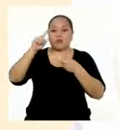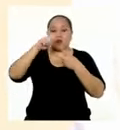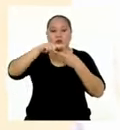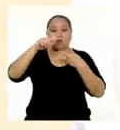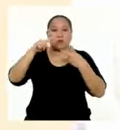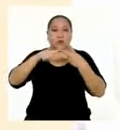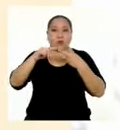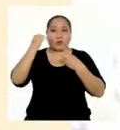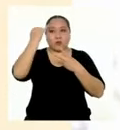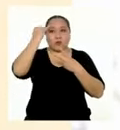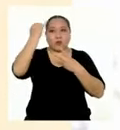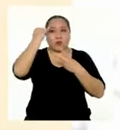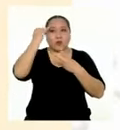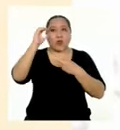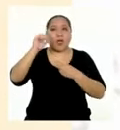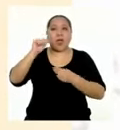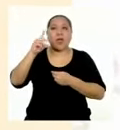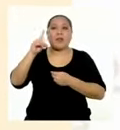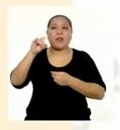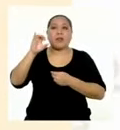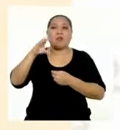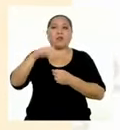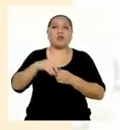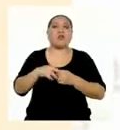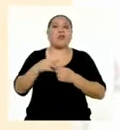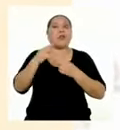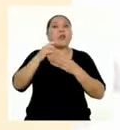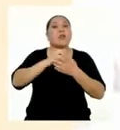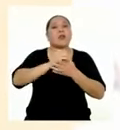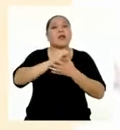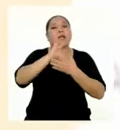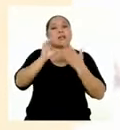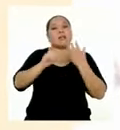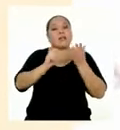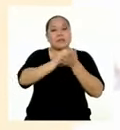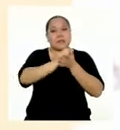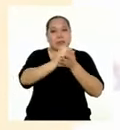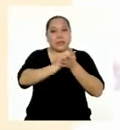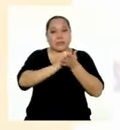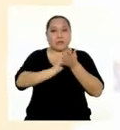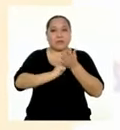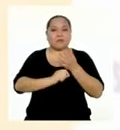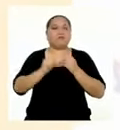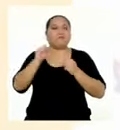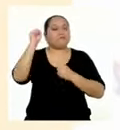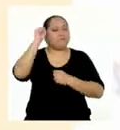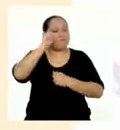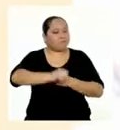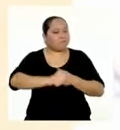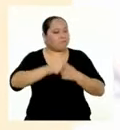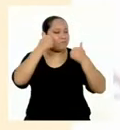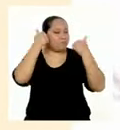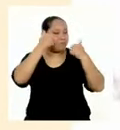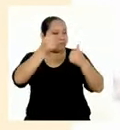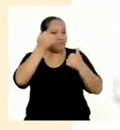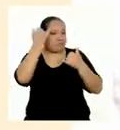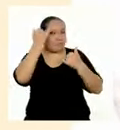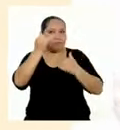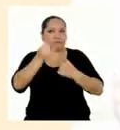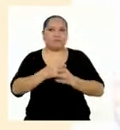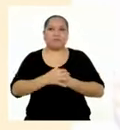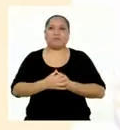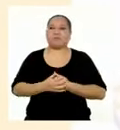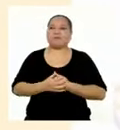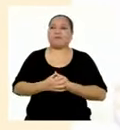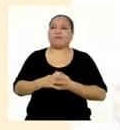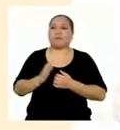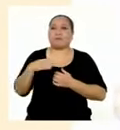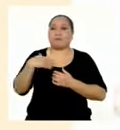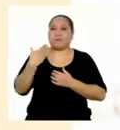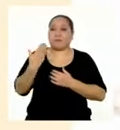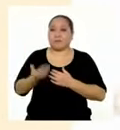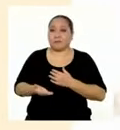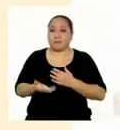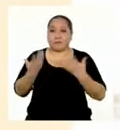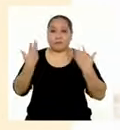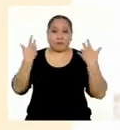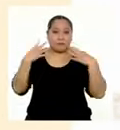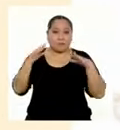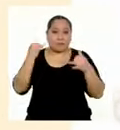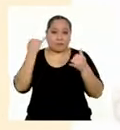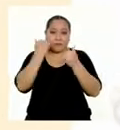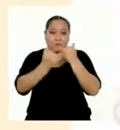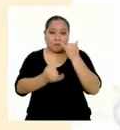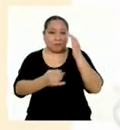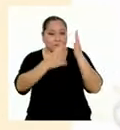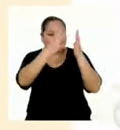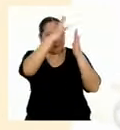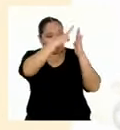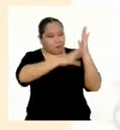primeros criterios, la adecuación y las propiedades textuales. Me parece una buena idea. Luego, al terminar